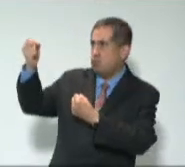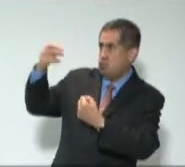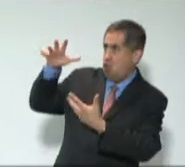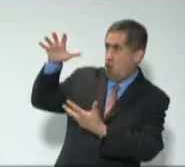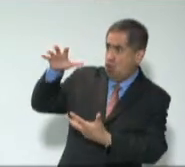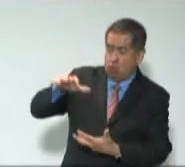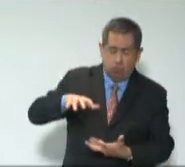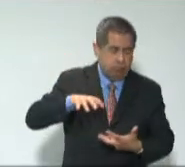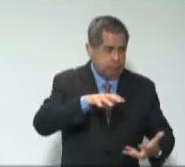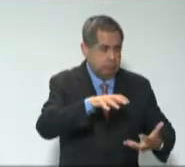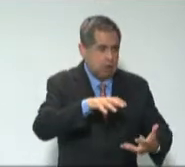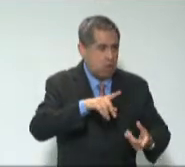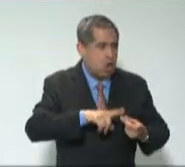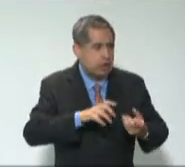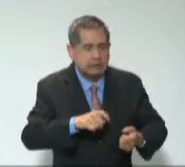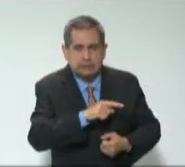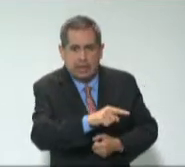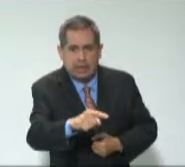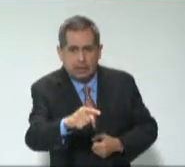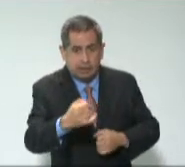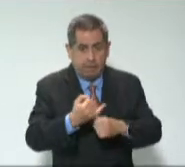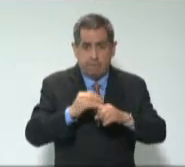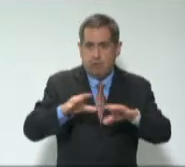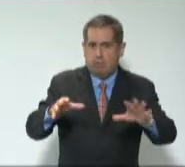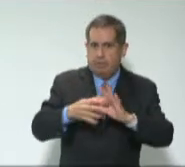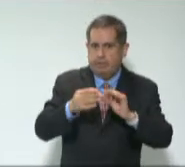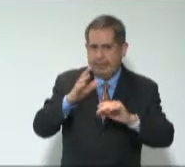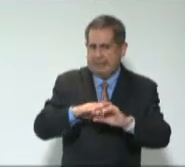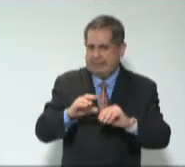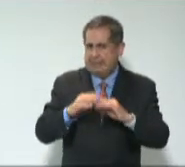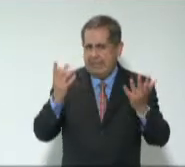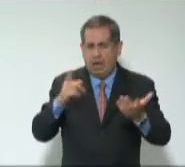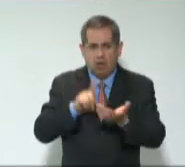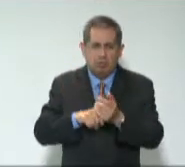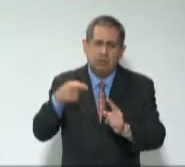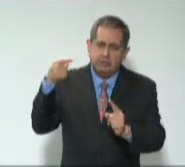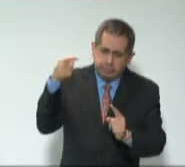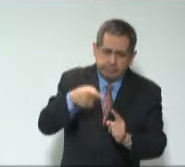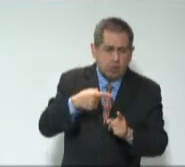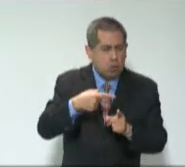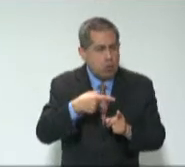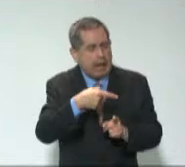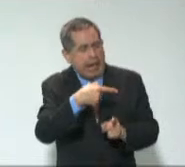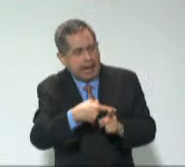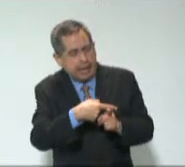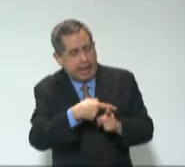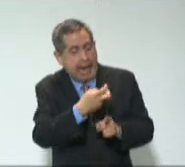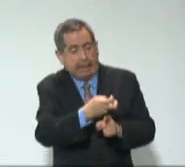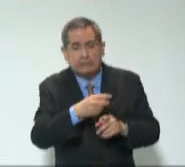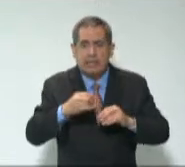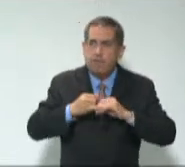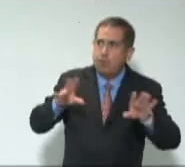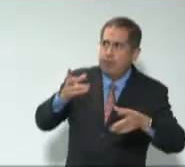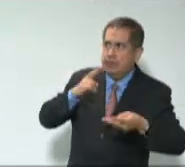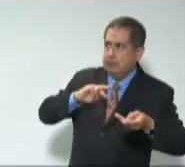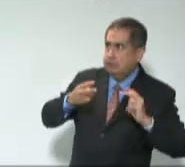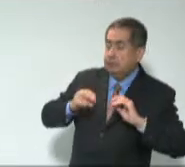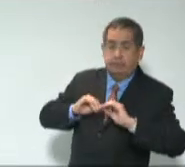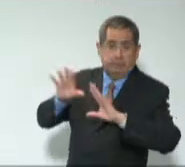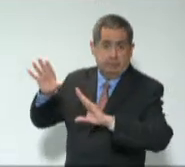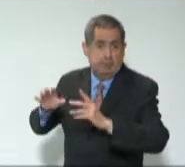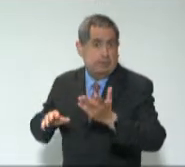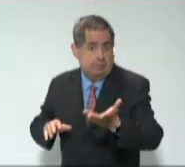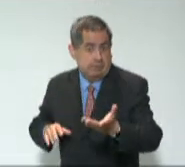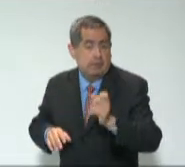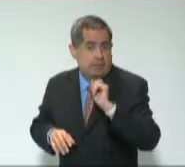para que el destino pueda ser definido ubicable e inform pero también